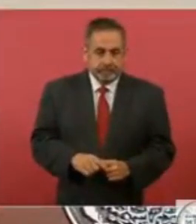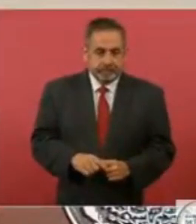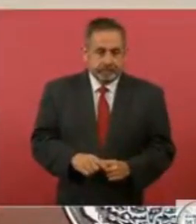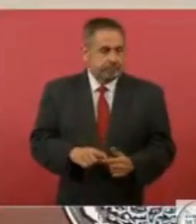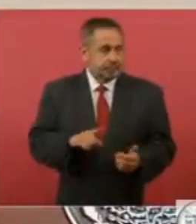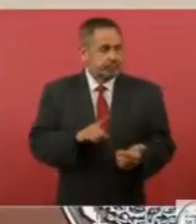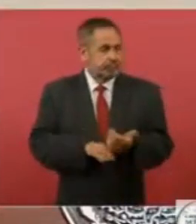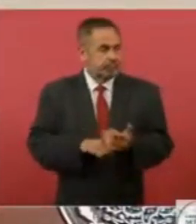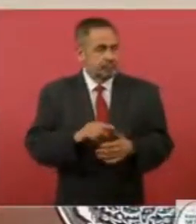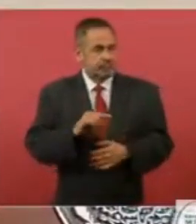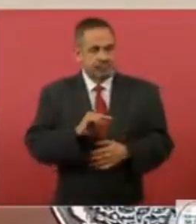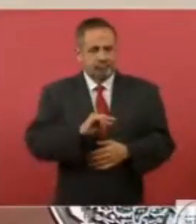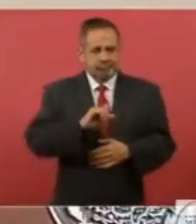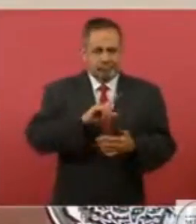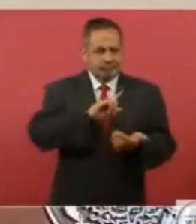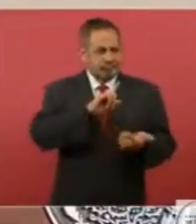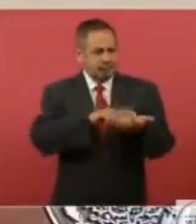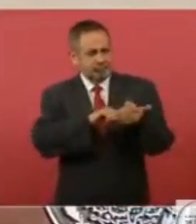potentados,